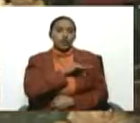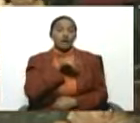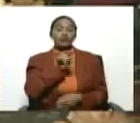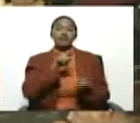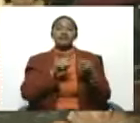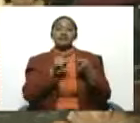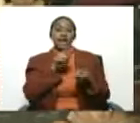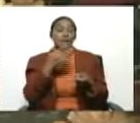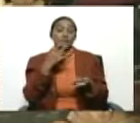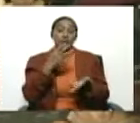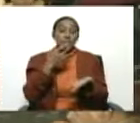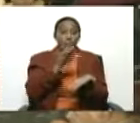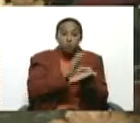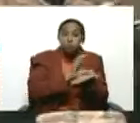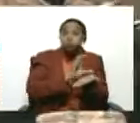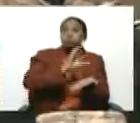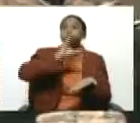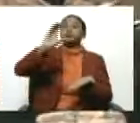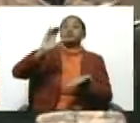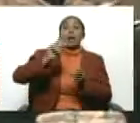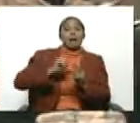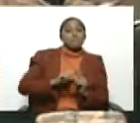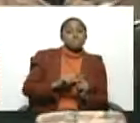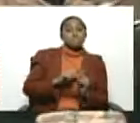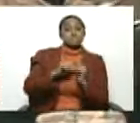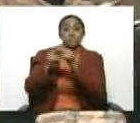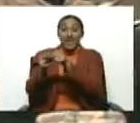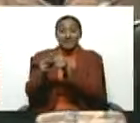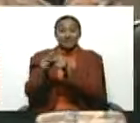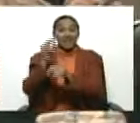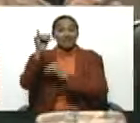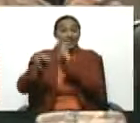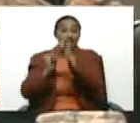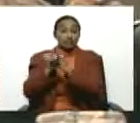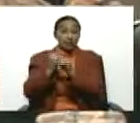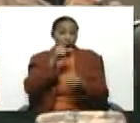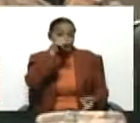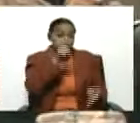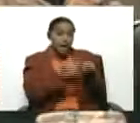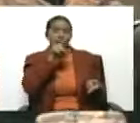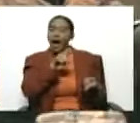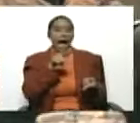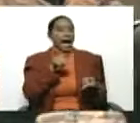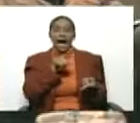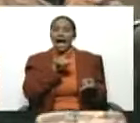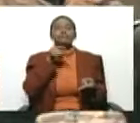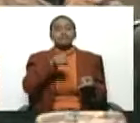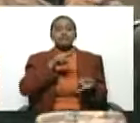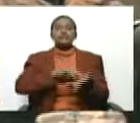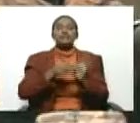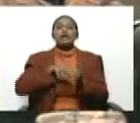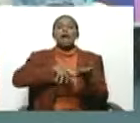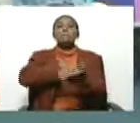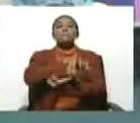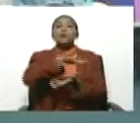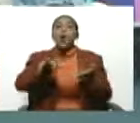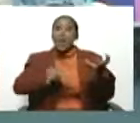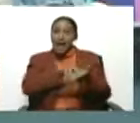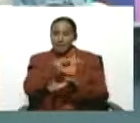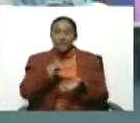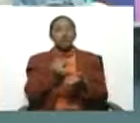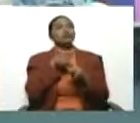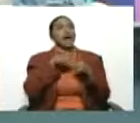recalentamiento Pero esto es algo que nos lleva al tercer elemento de que es de gerencia de lo que se llama la microeconomía